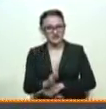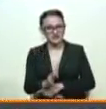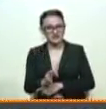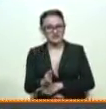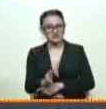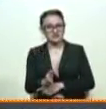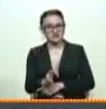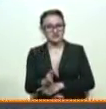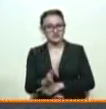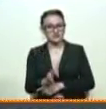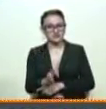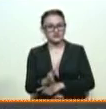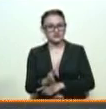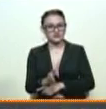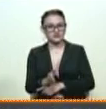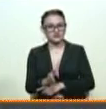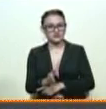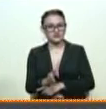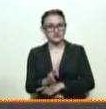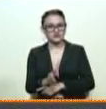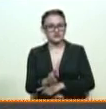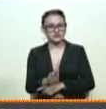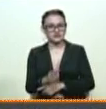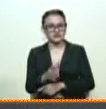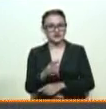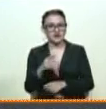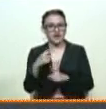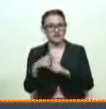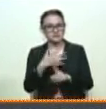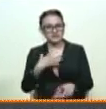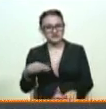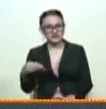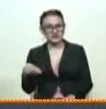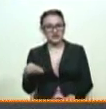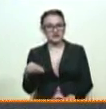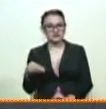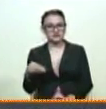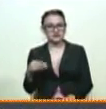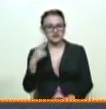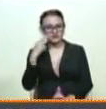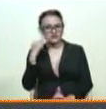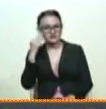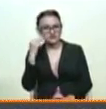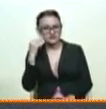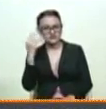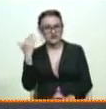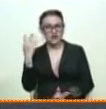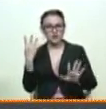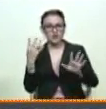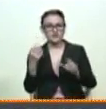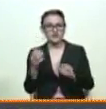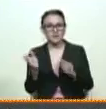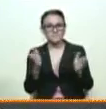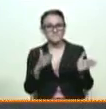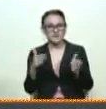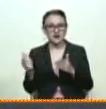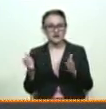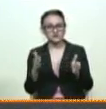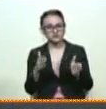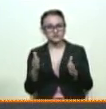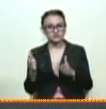ejecutiva expedida por el expresidente Barack Hussein Obama el 9 de marzo de